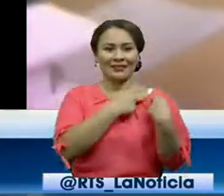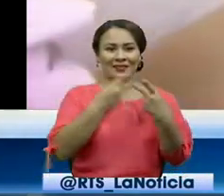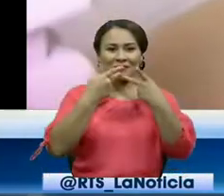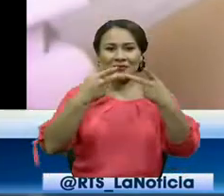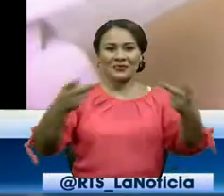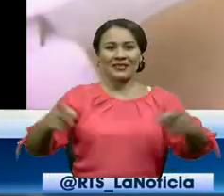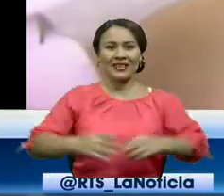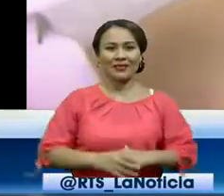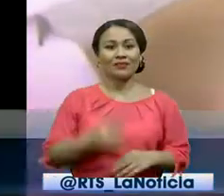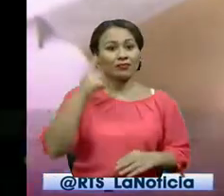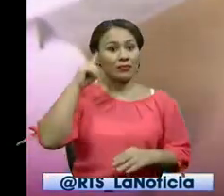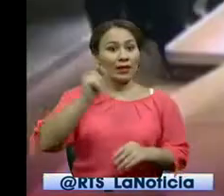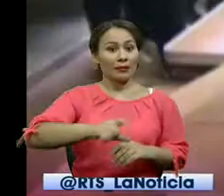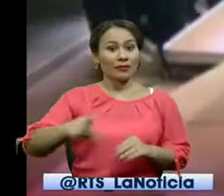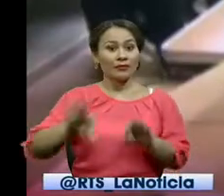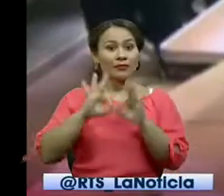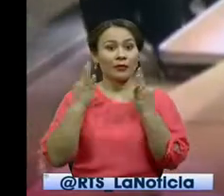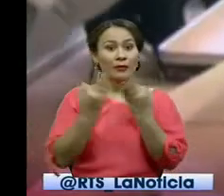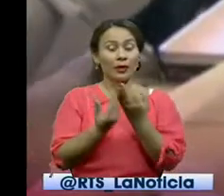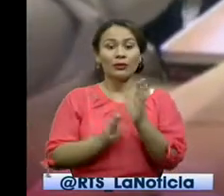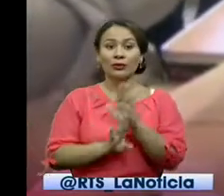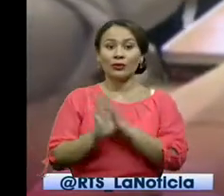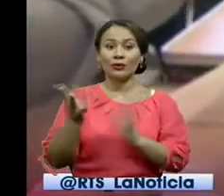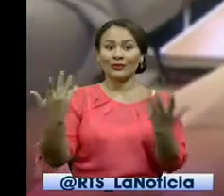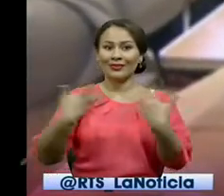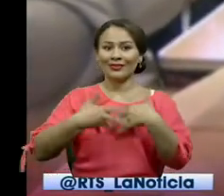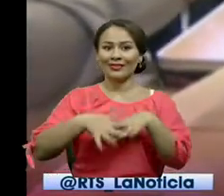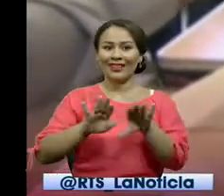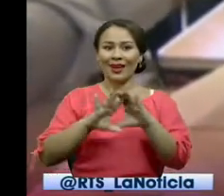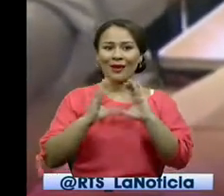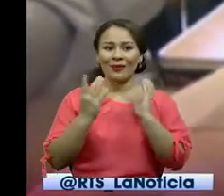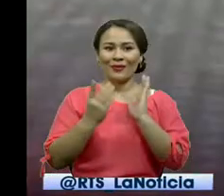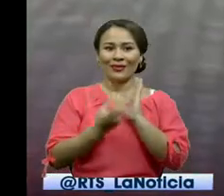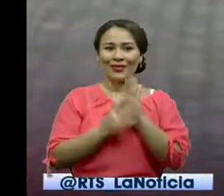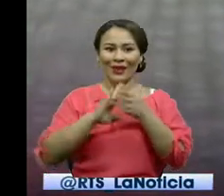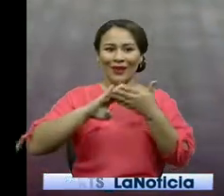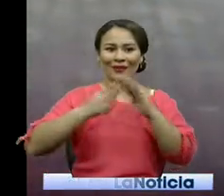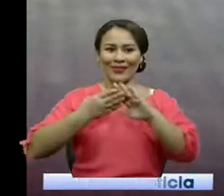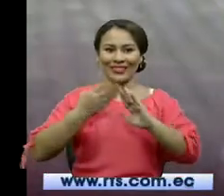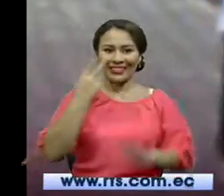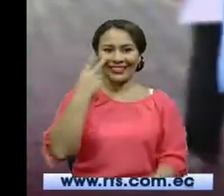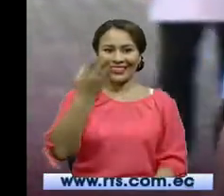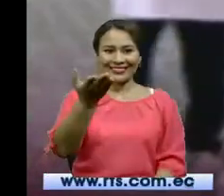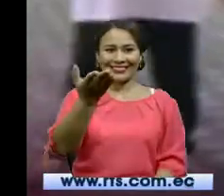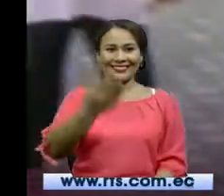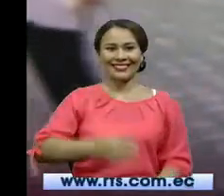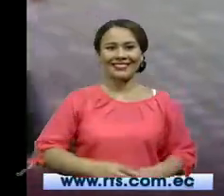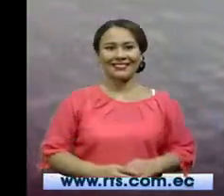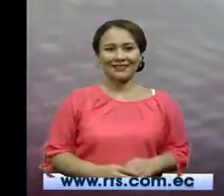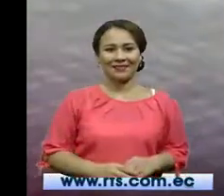desarrollo integral en la comunidad. Informó Enrique Muñoz.